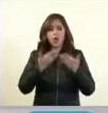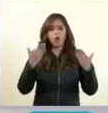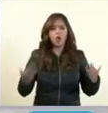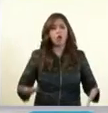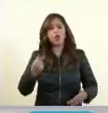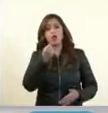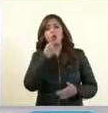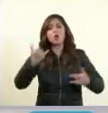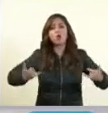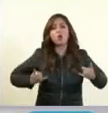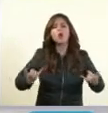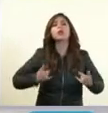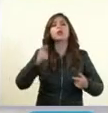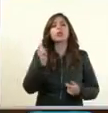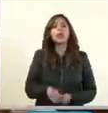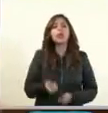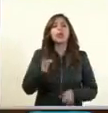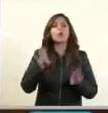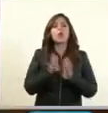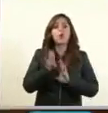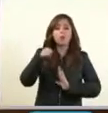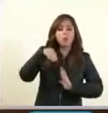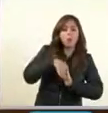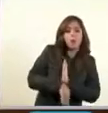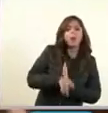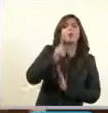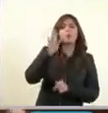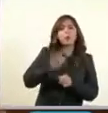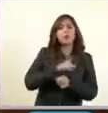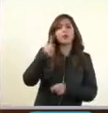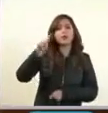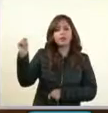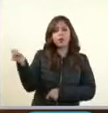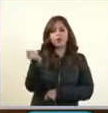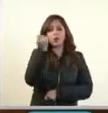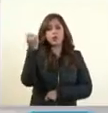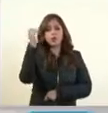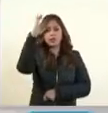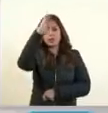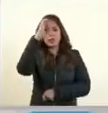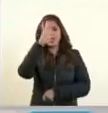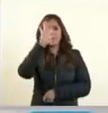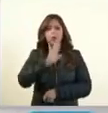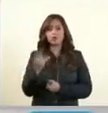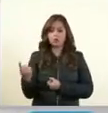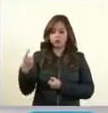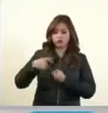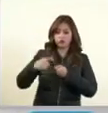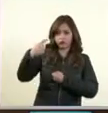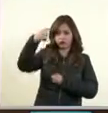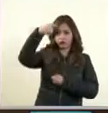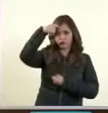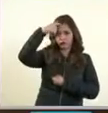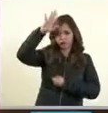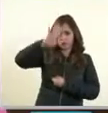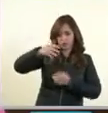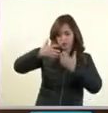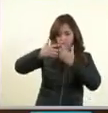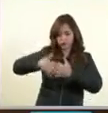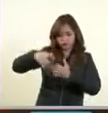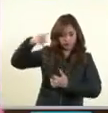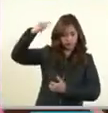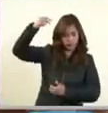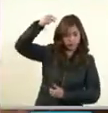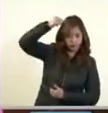perdida por el hecho de que la tecnología y la ciencia la traen como integradas, ¿no? Los niñitos nacen con un chip distinto y